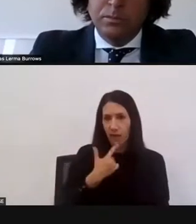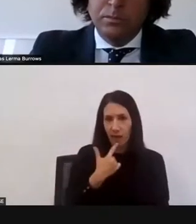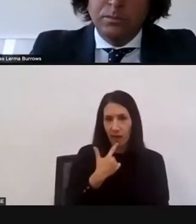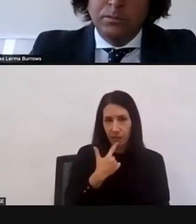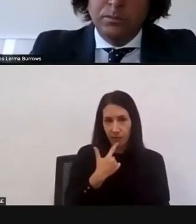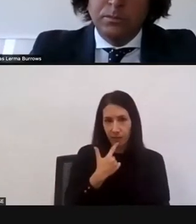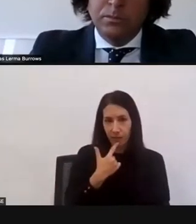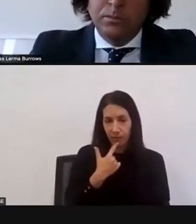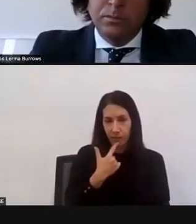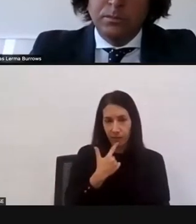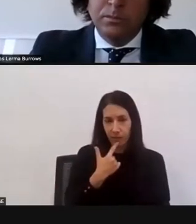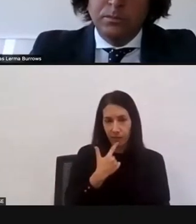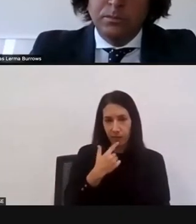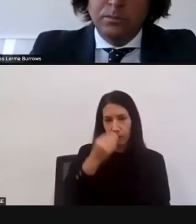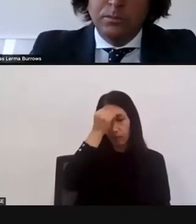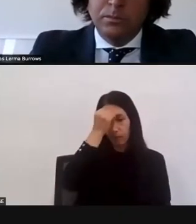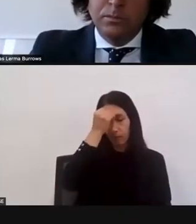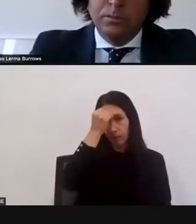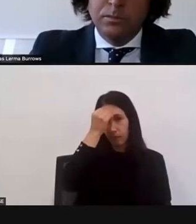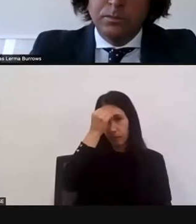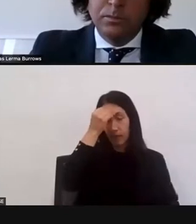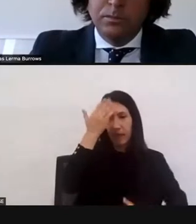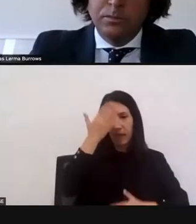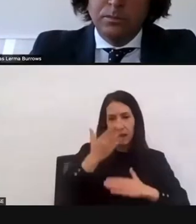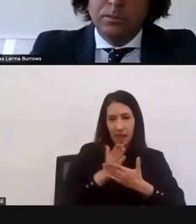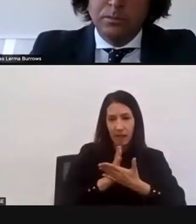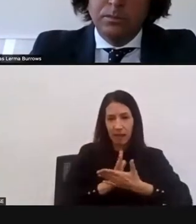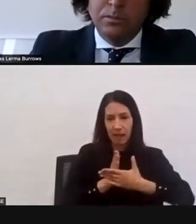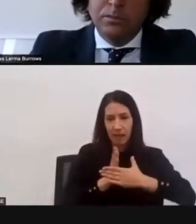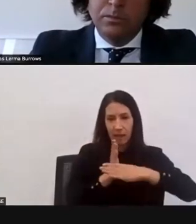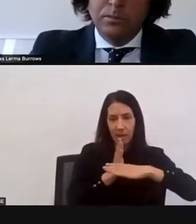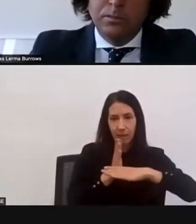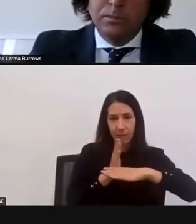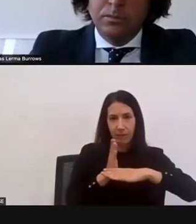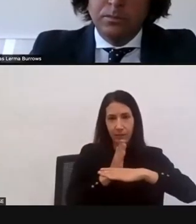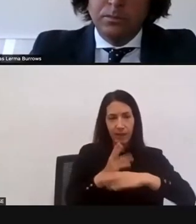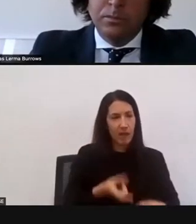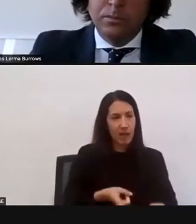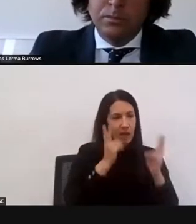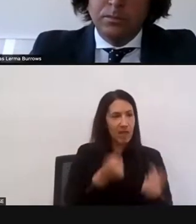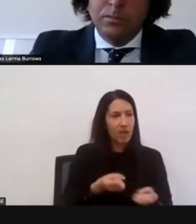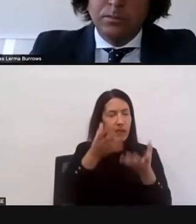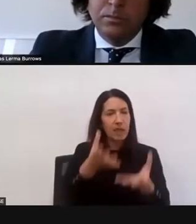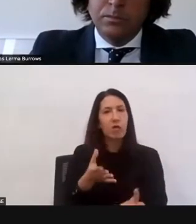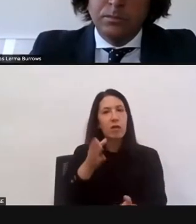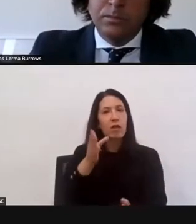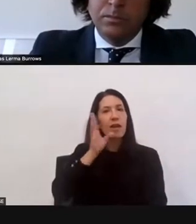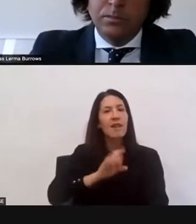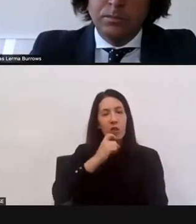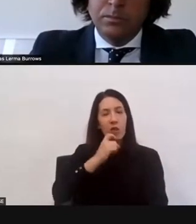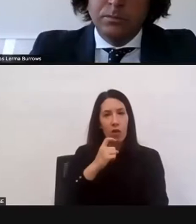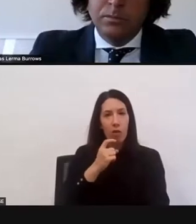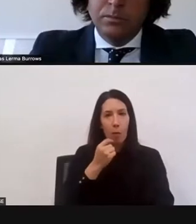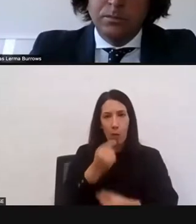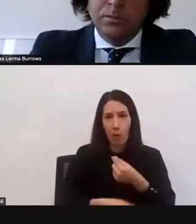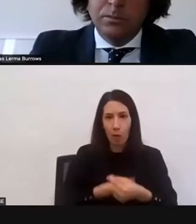que la frontera de la libertad de expresión y del delito de odio, yo creo que cada vez está más clara, ¿no? Es